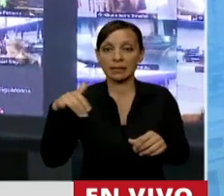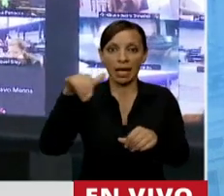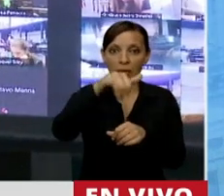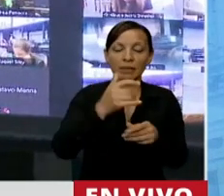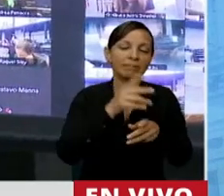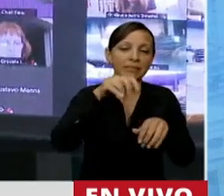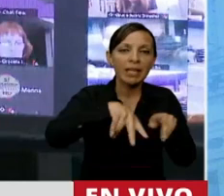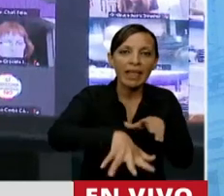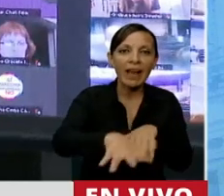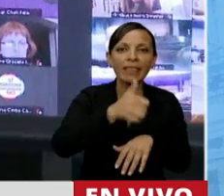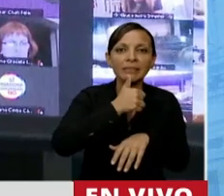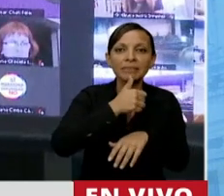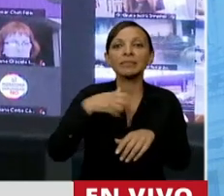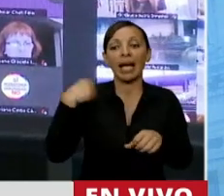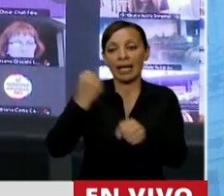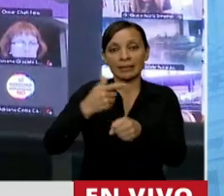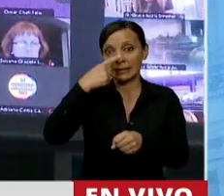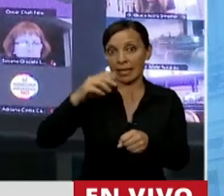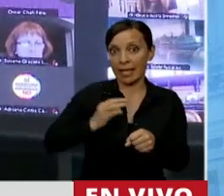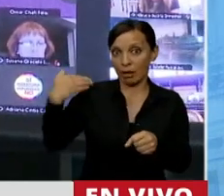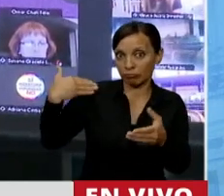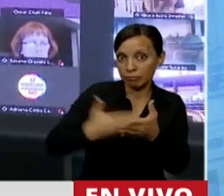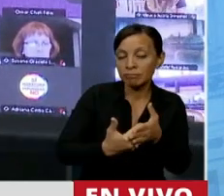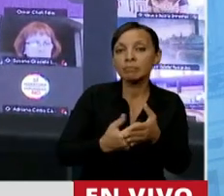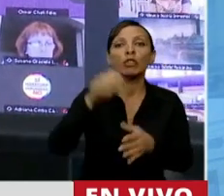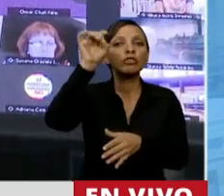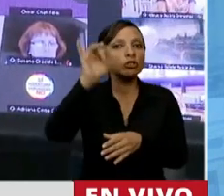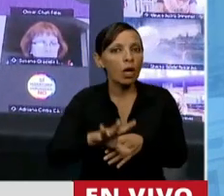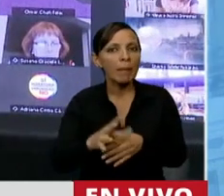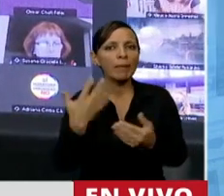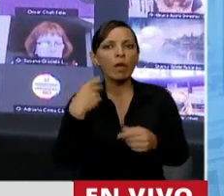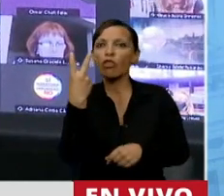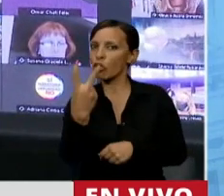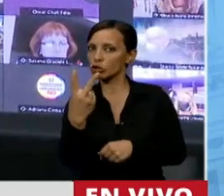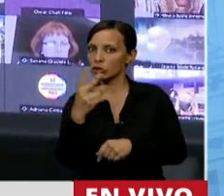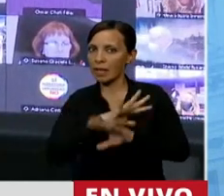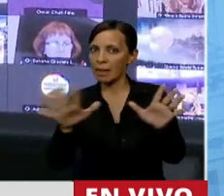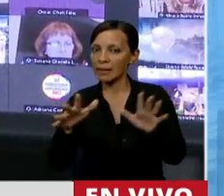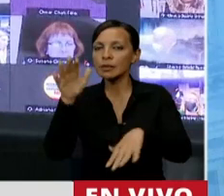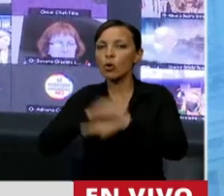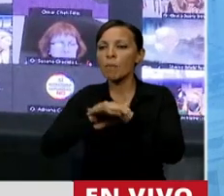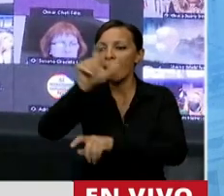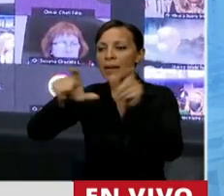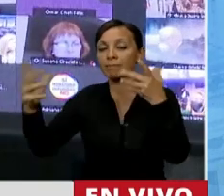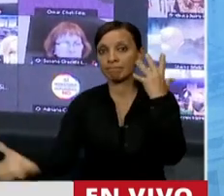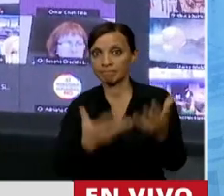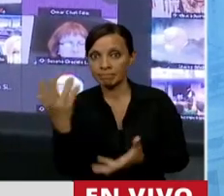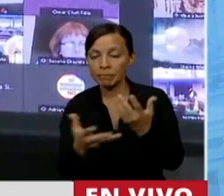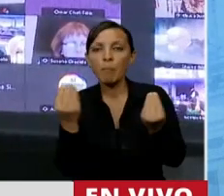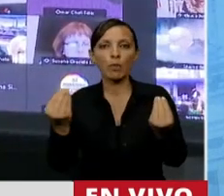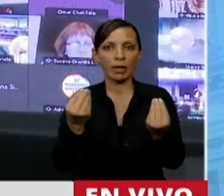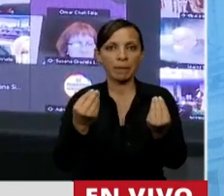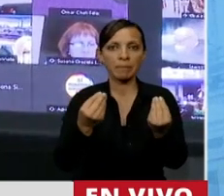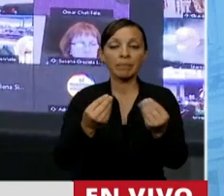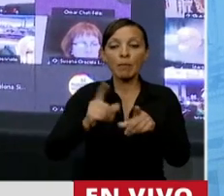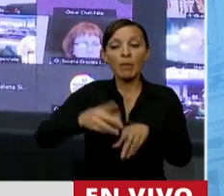hace 7 años a la fecha, solamente se pudieron determinar dos autores materiales de incendio, es porque cuando